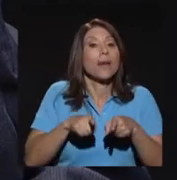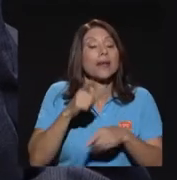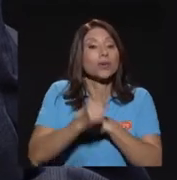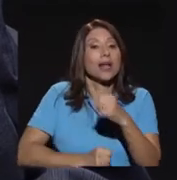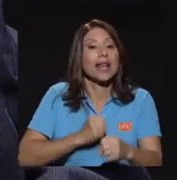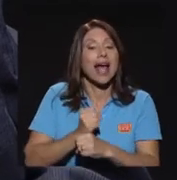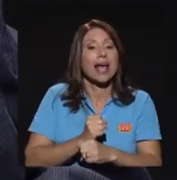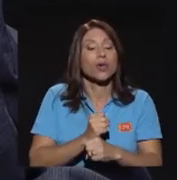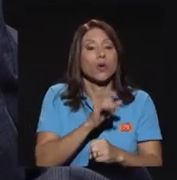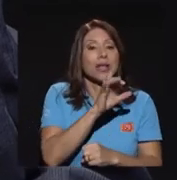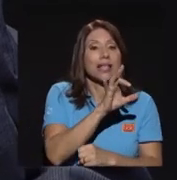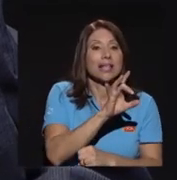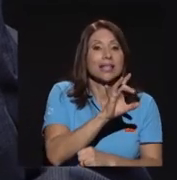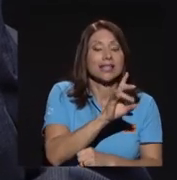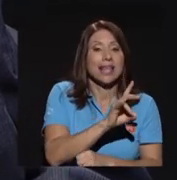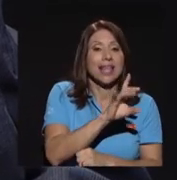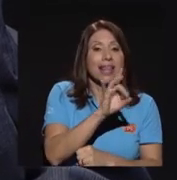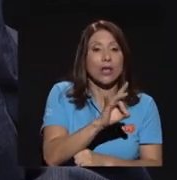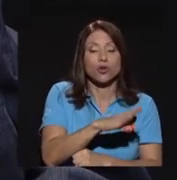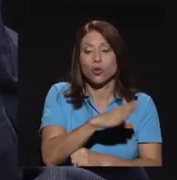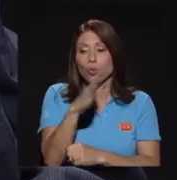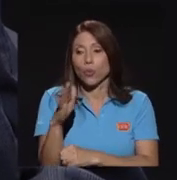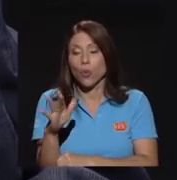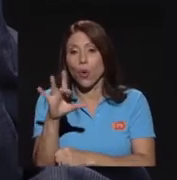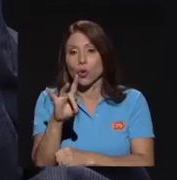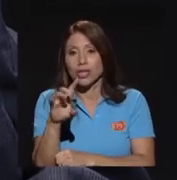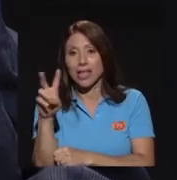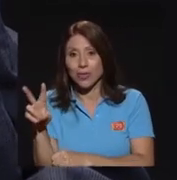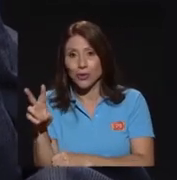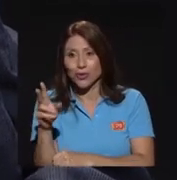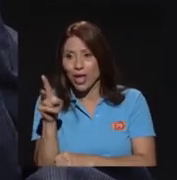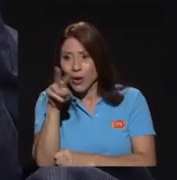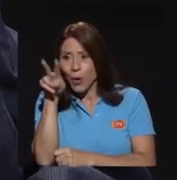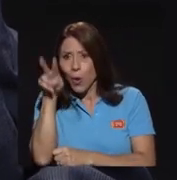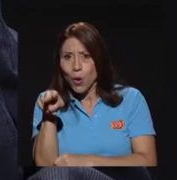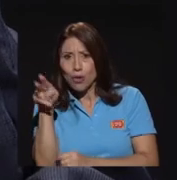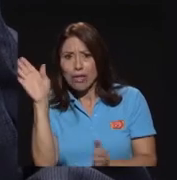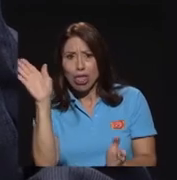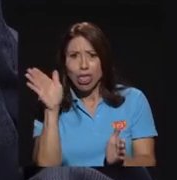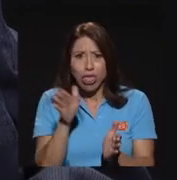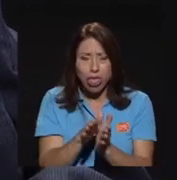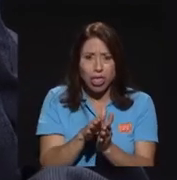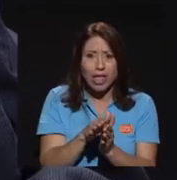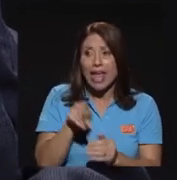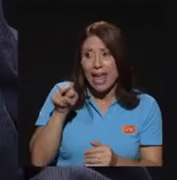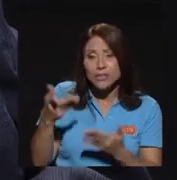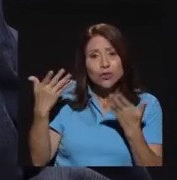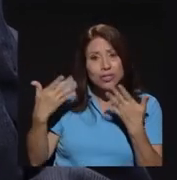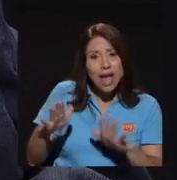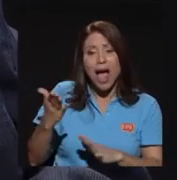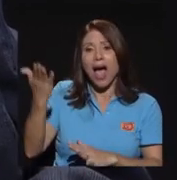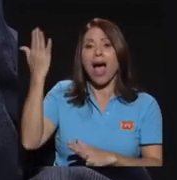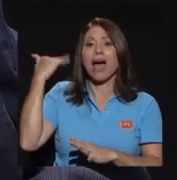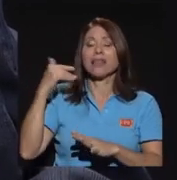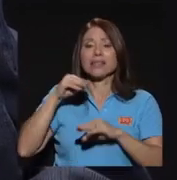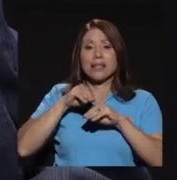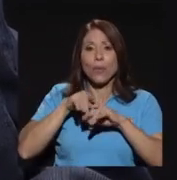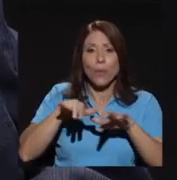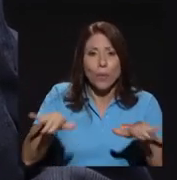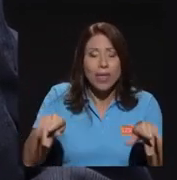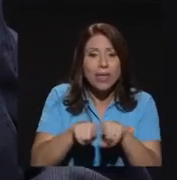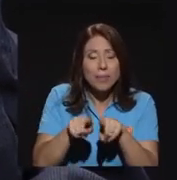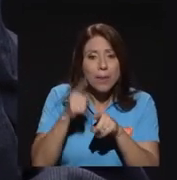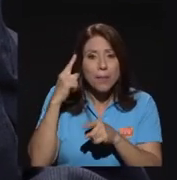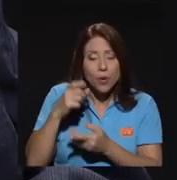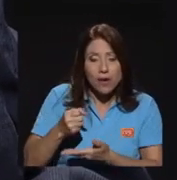con la devaluación monetaria tan grande y todo eso eso estaba previsto inclusive por el fondo monetario y le habían recomendado al presidente